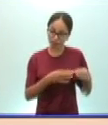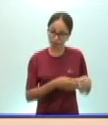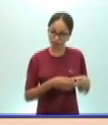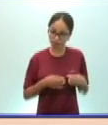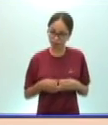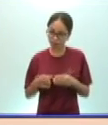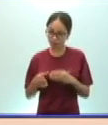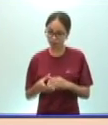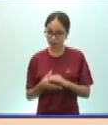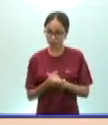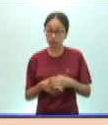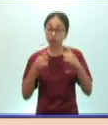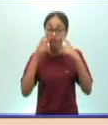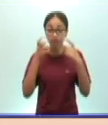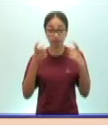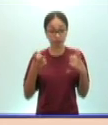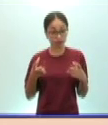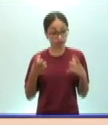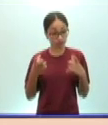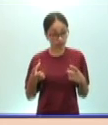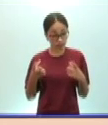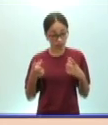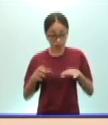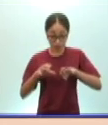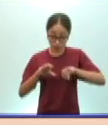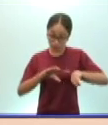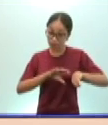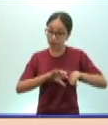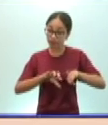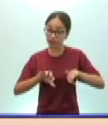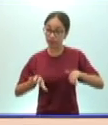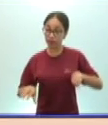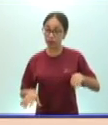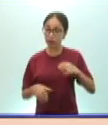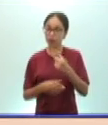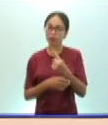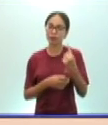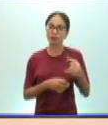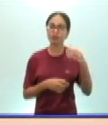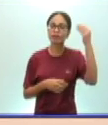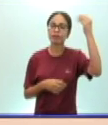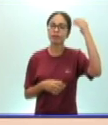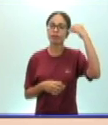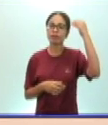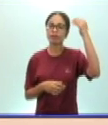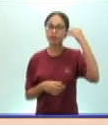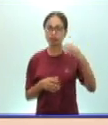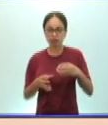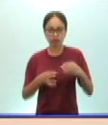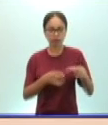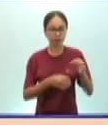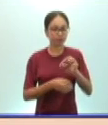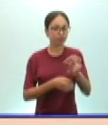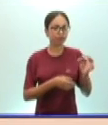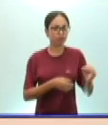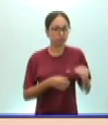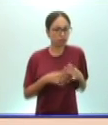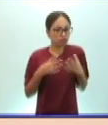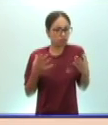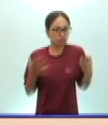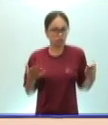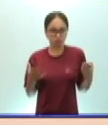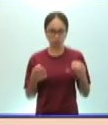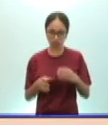tanto, es importante que en cada operación ustedes sepan qué útiles se utilizan y para qué se utiliza cada uno